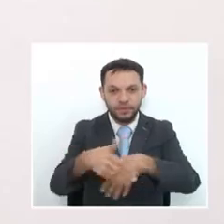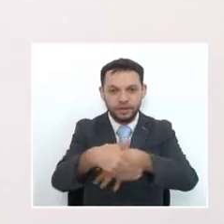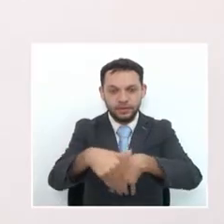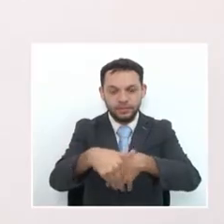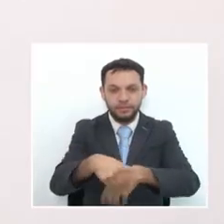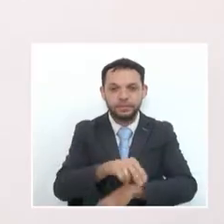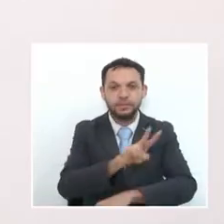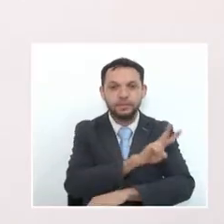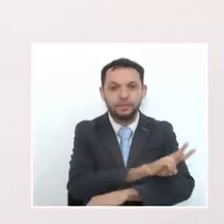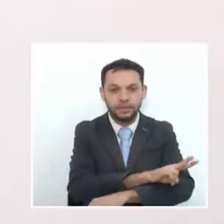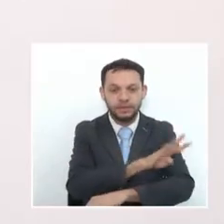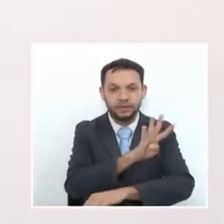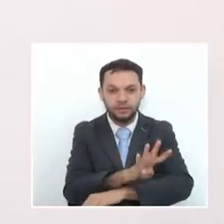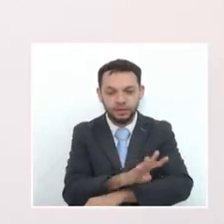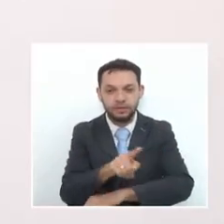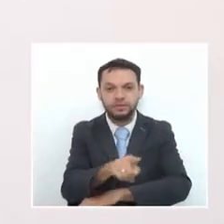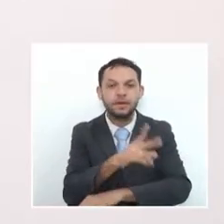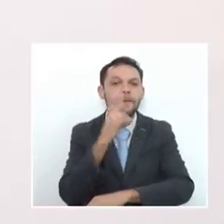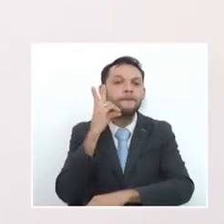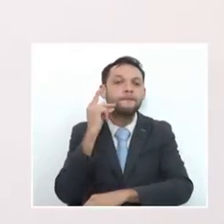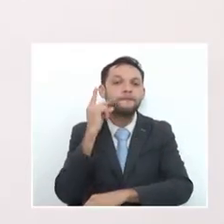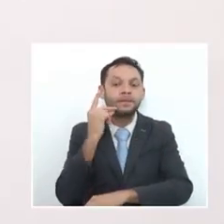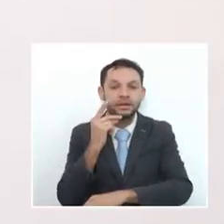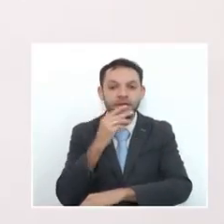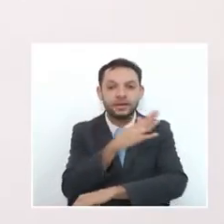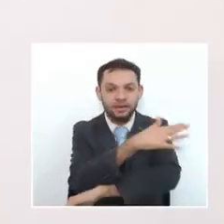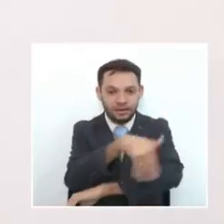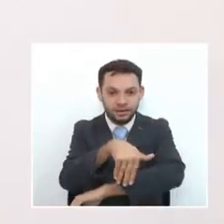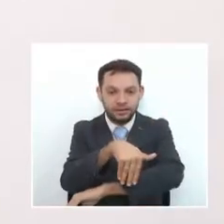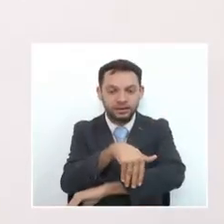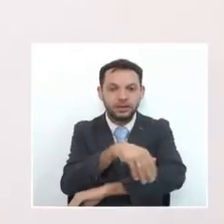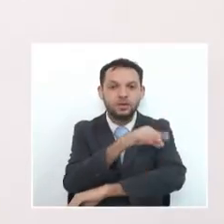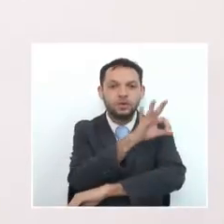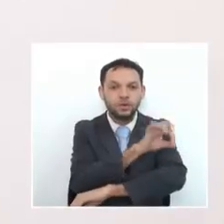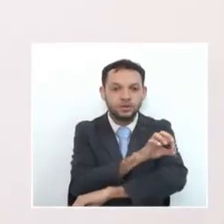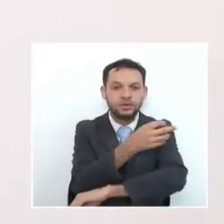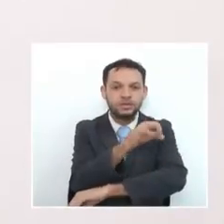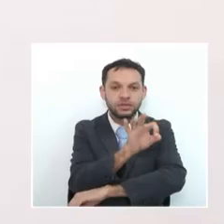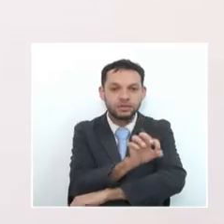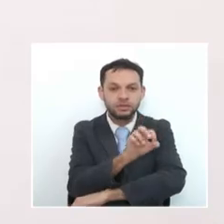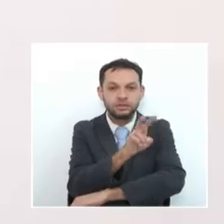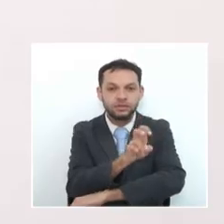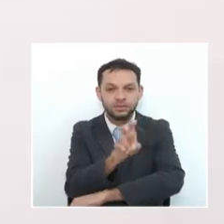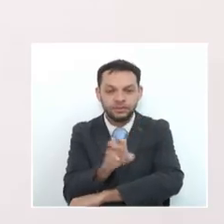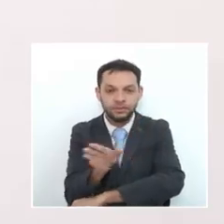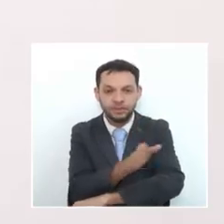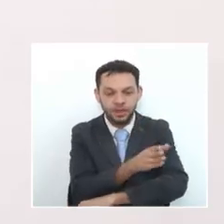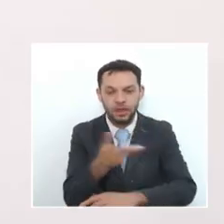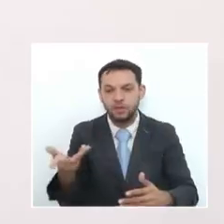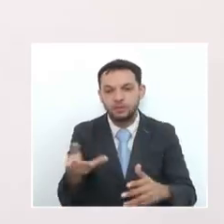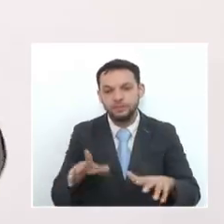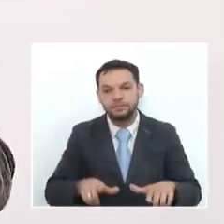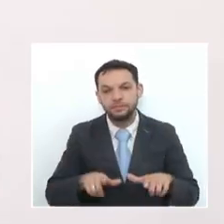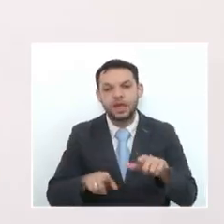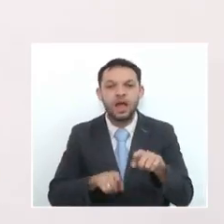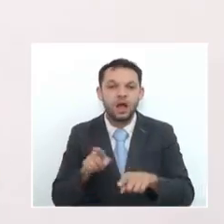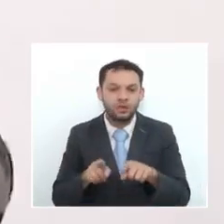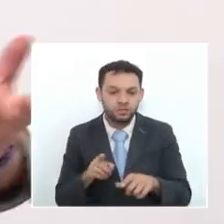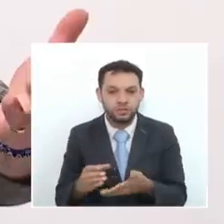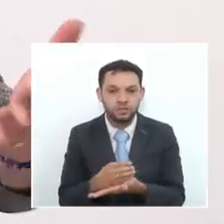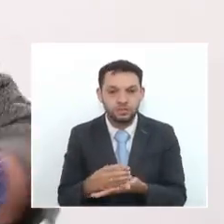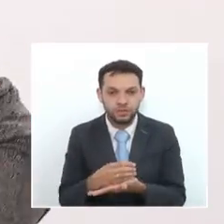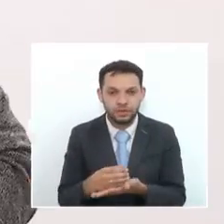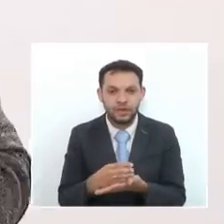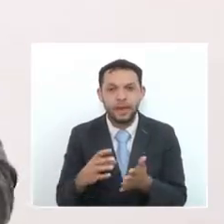22-24-24, en Manimés Pereira, carrera octava 18-67, y Manimés Esotérica, solamente con unos pocos productos en Manimés Parque